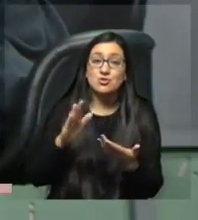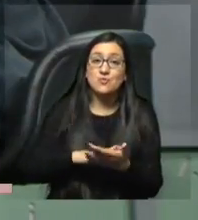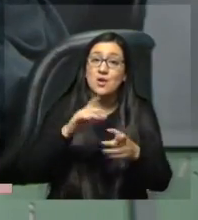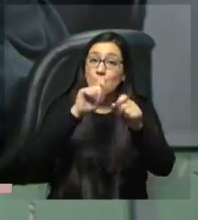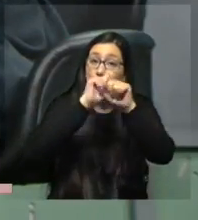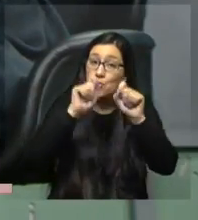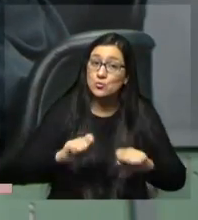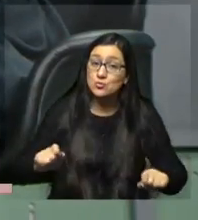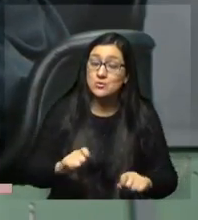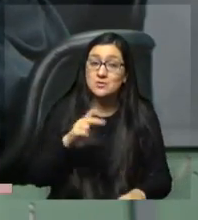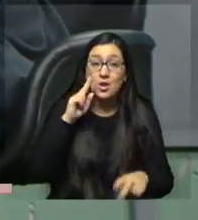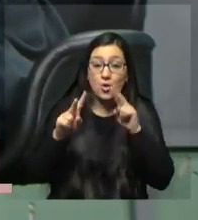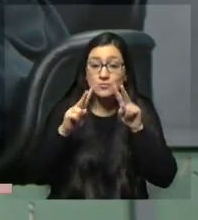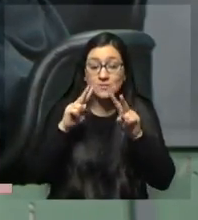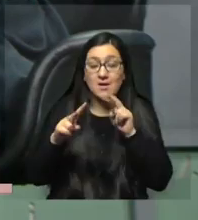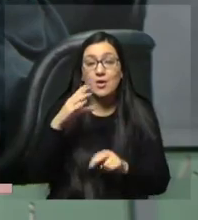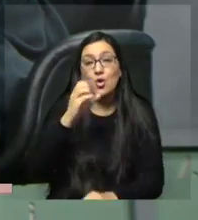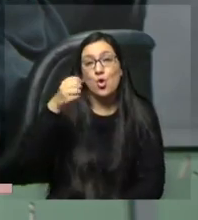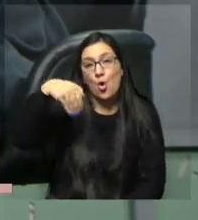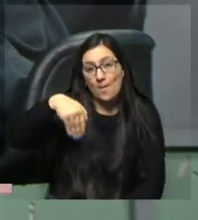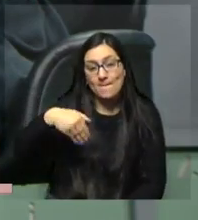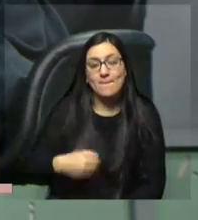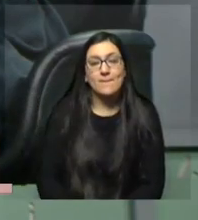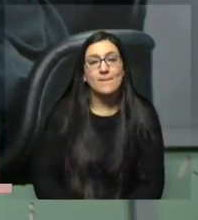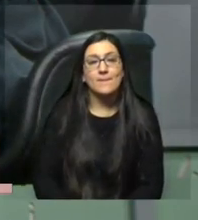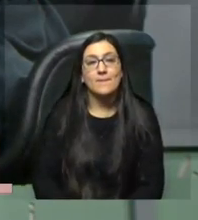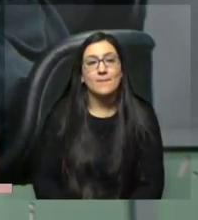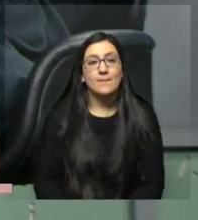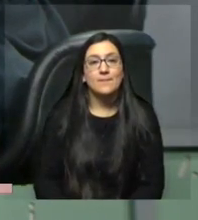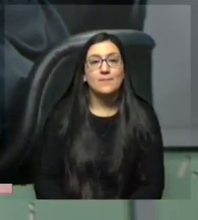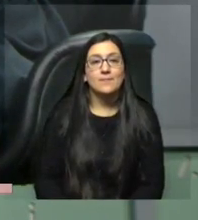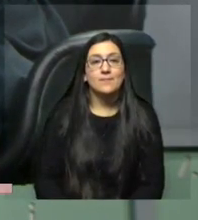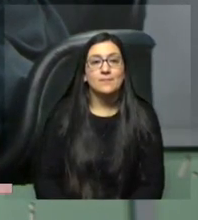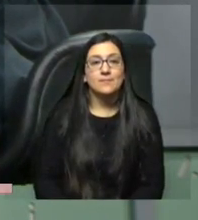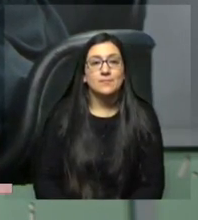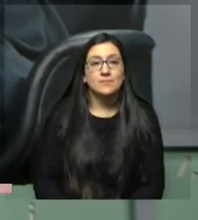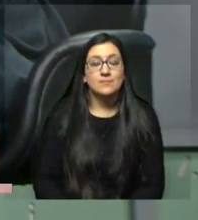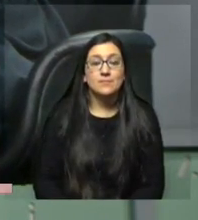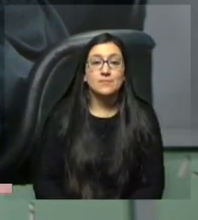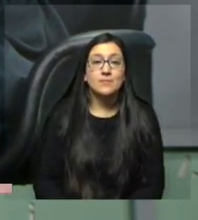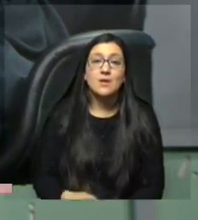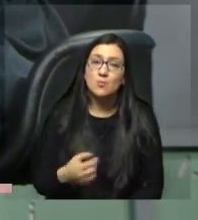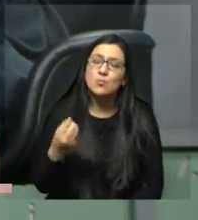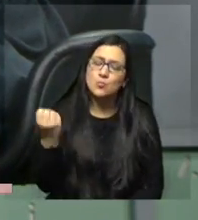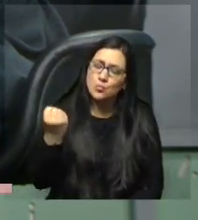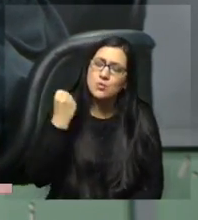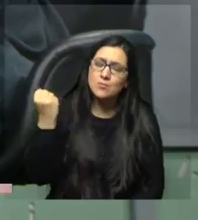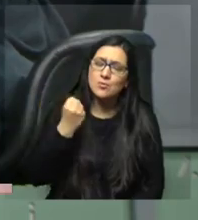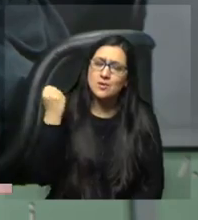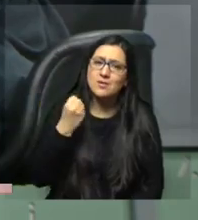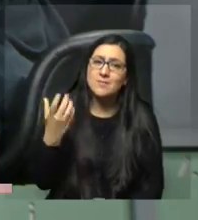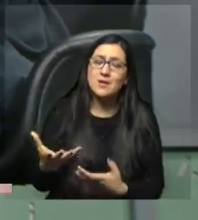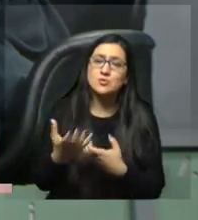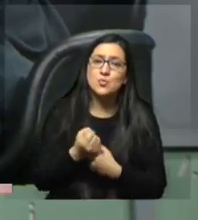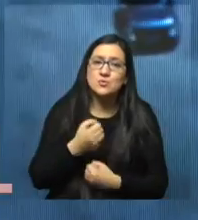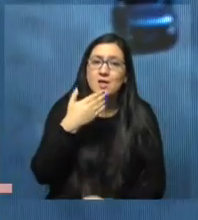que saca Observacom, perdón, que tan, qué tan importante es, ¿no? Para ayudarnos a entender